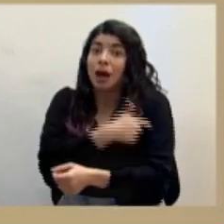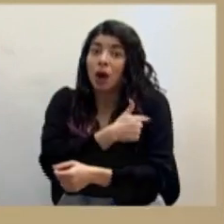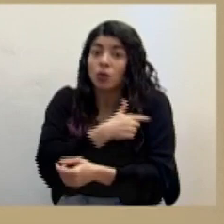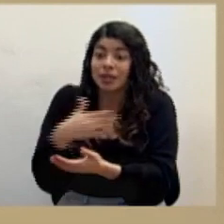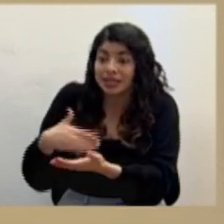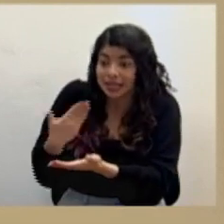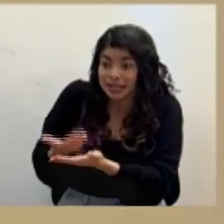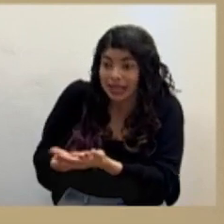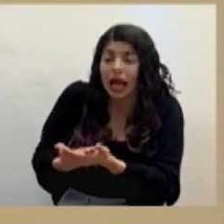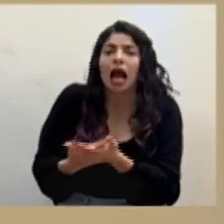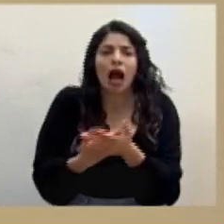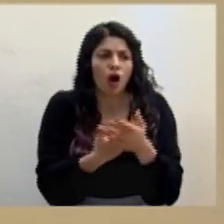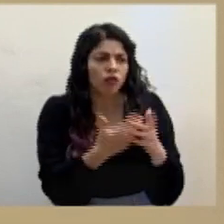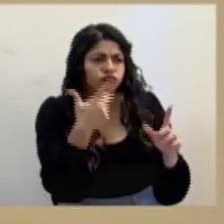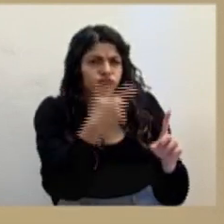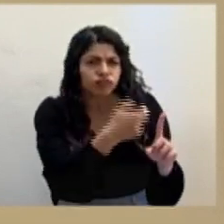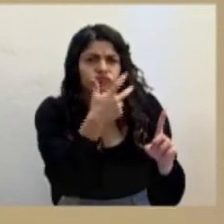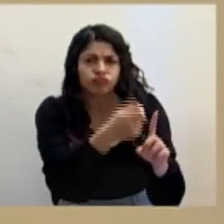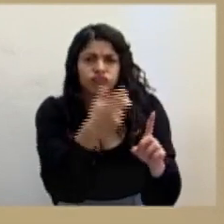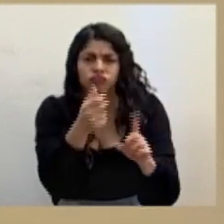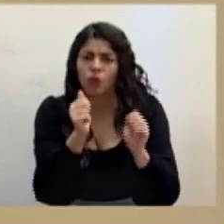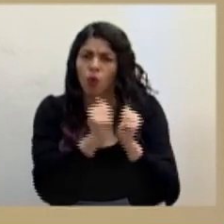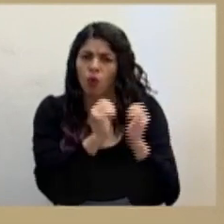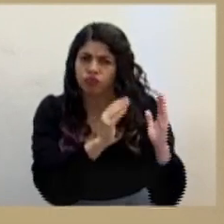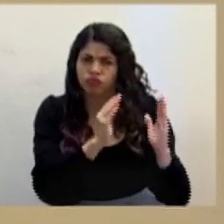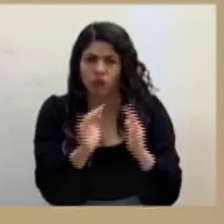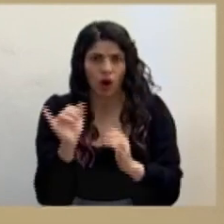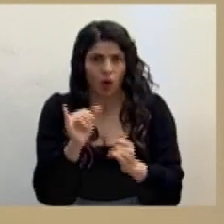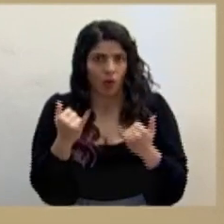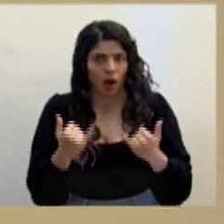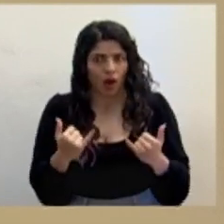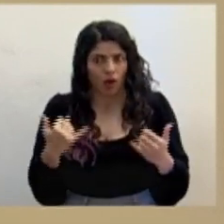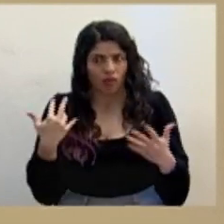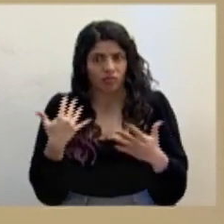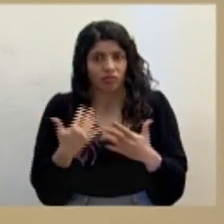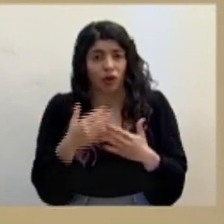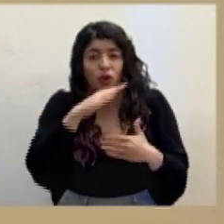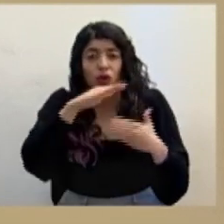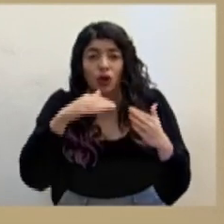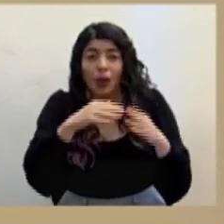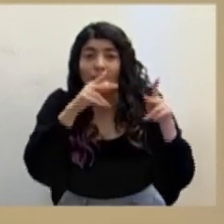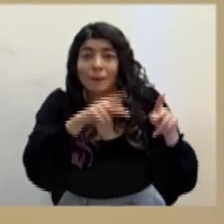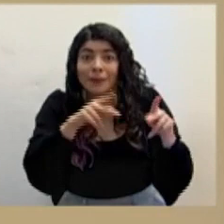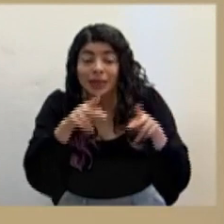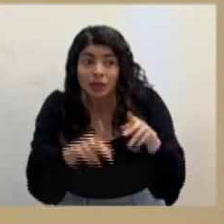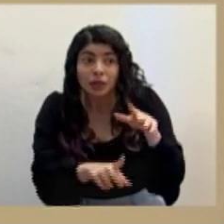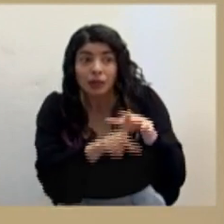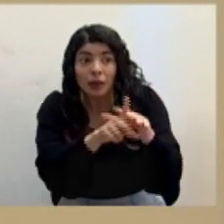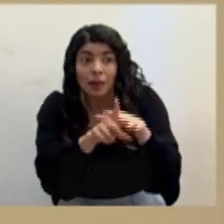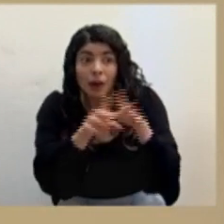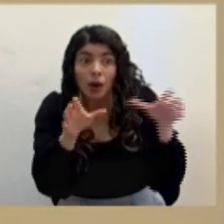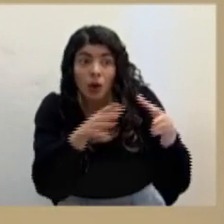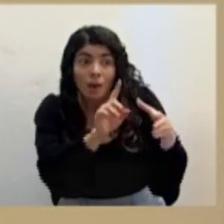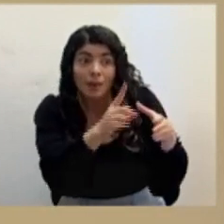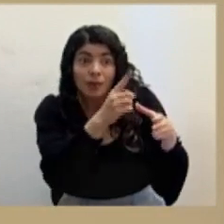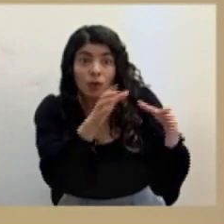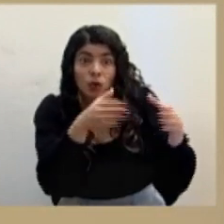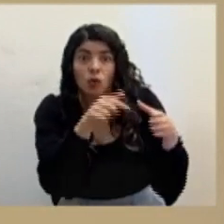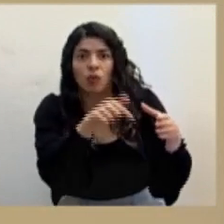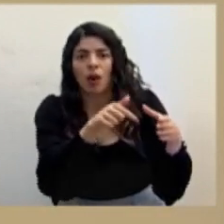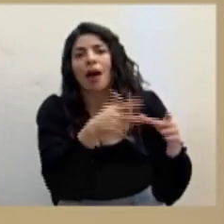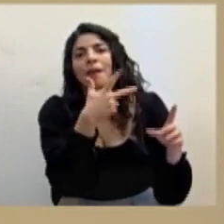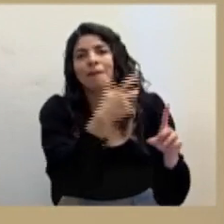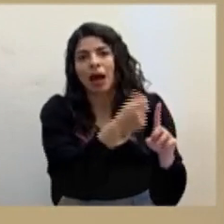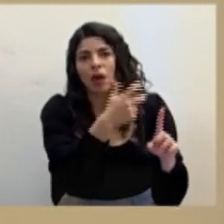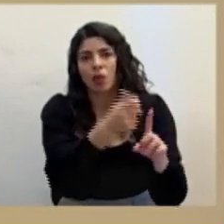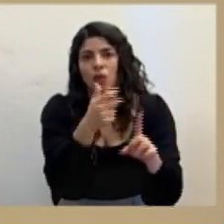llegando con total diligencia, como lo está haciendo hasta ahorita en todas las personas que se van encontrando en este primer grupo de atención. La